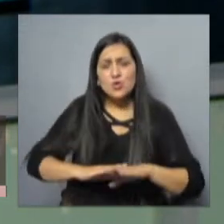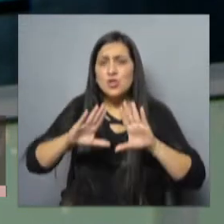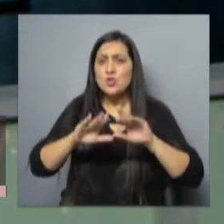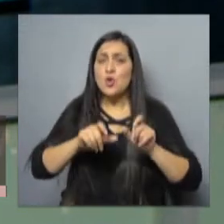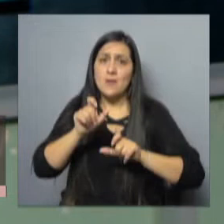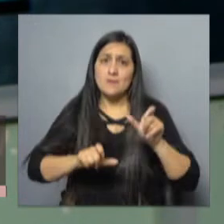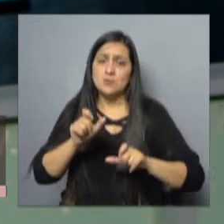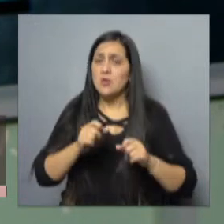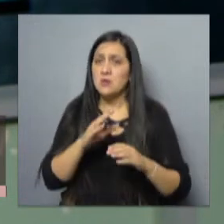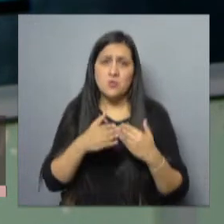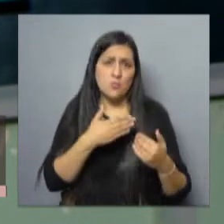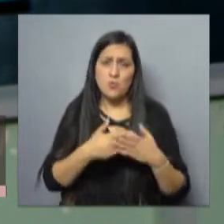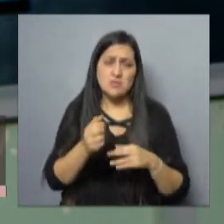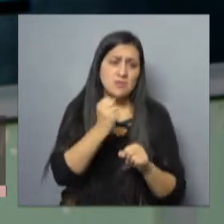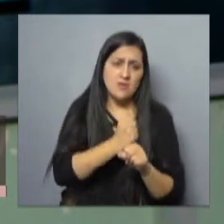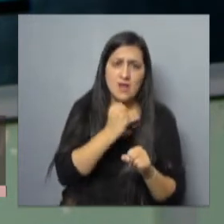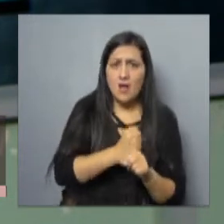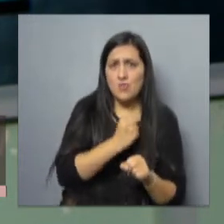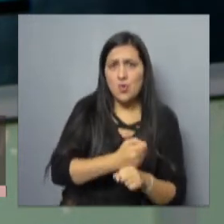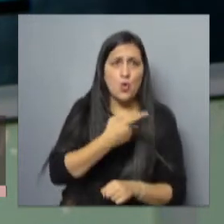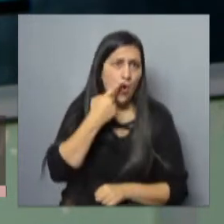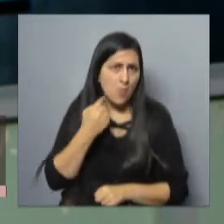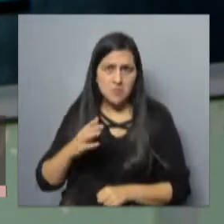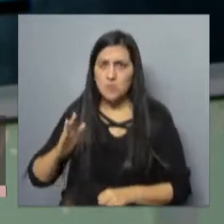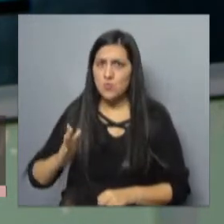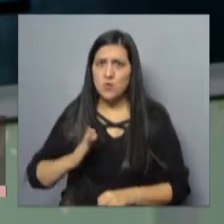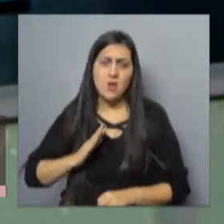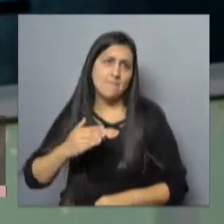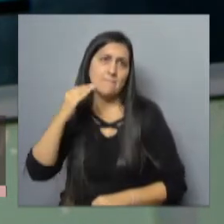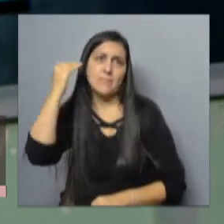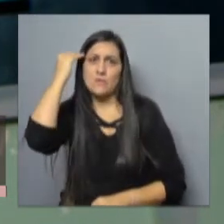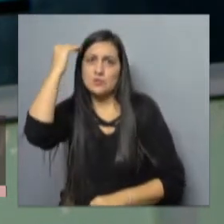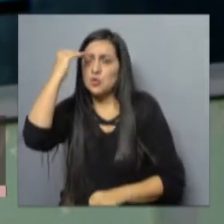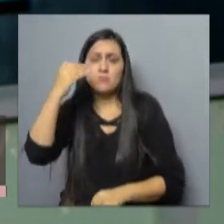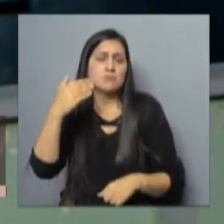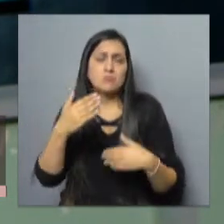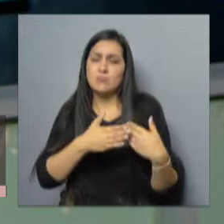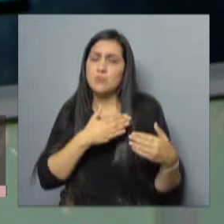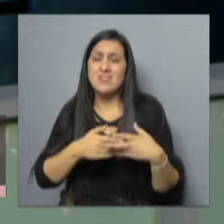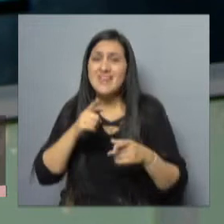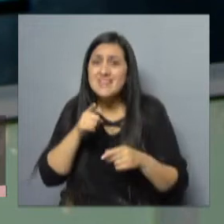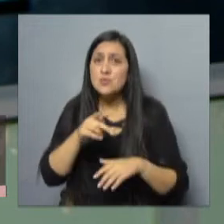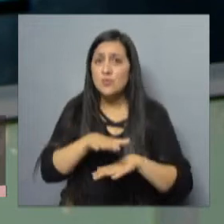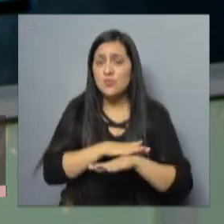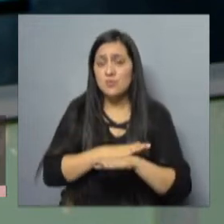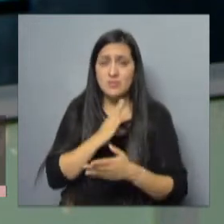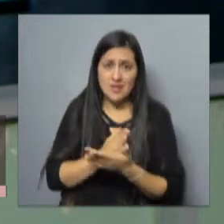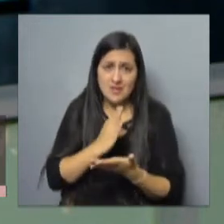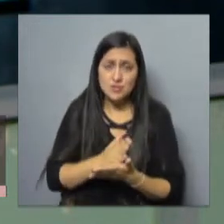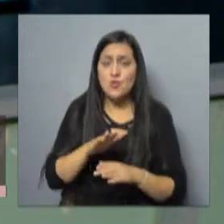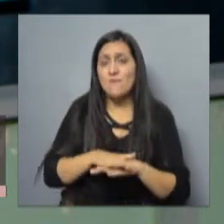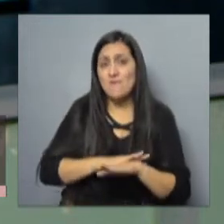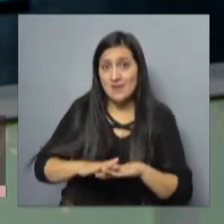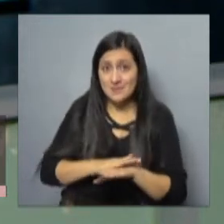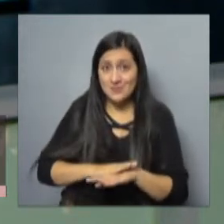si es trabajador trabajadora si es docente lo que fue de verdad es un derecho básico de la persona como tal y por